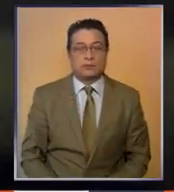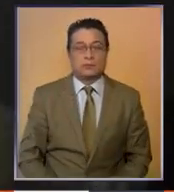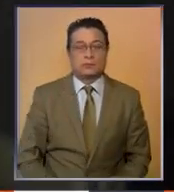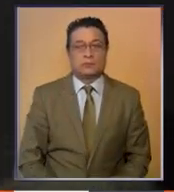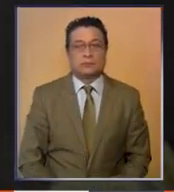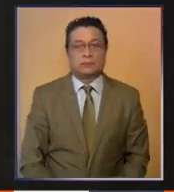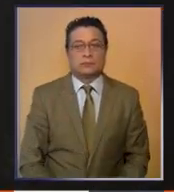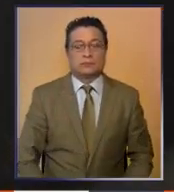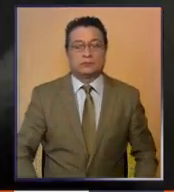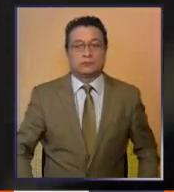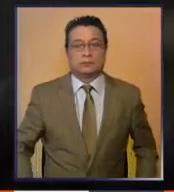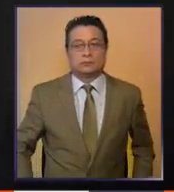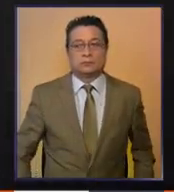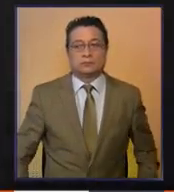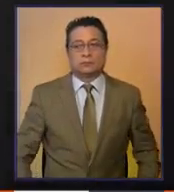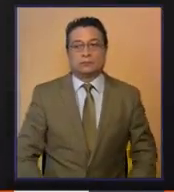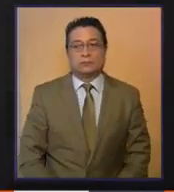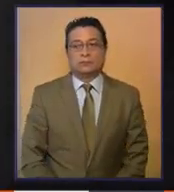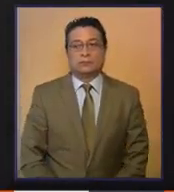¿Cómo te queda?